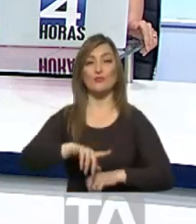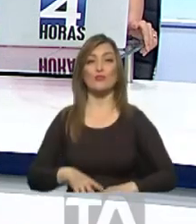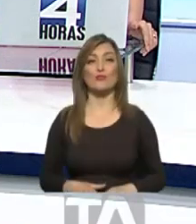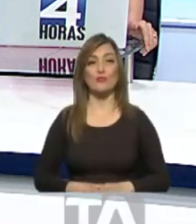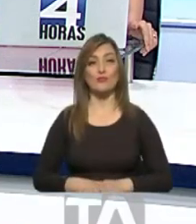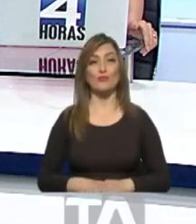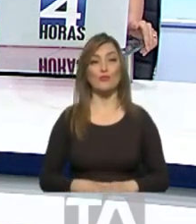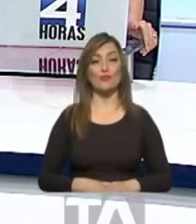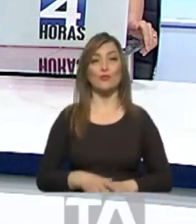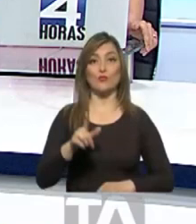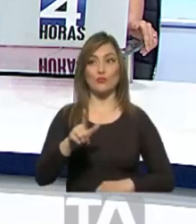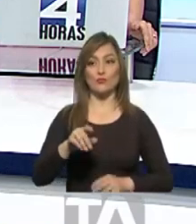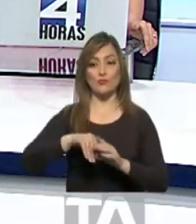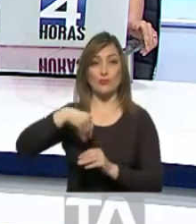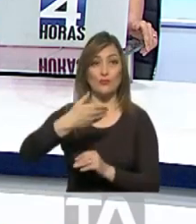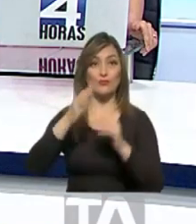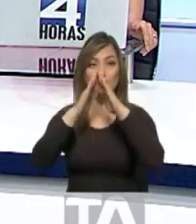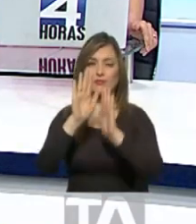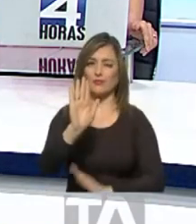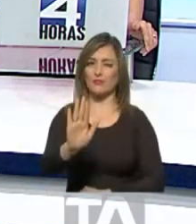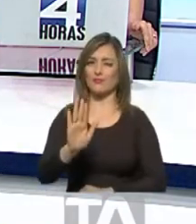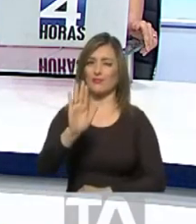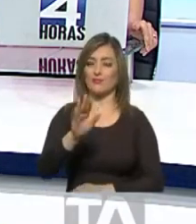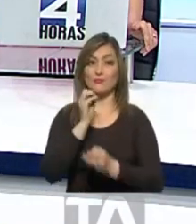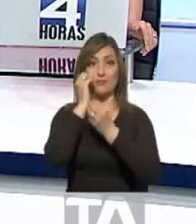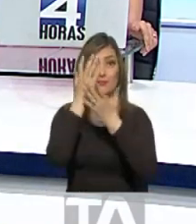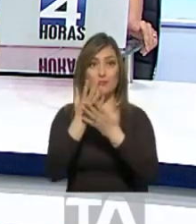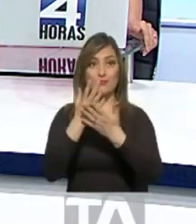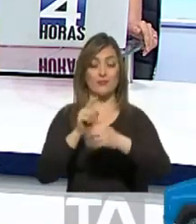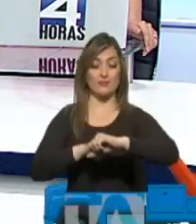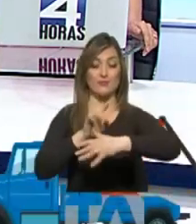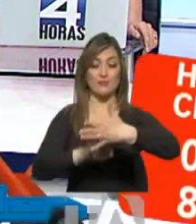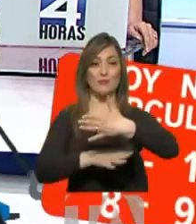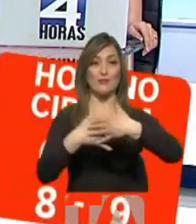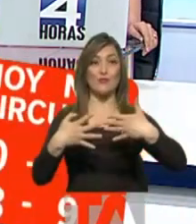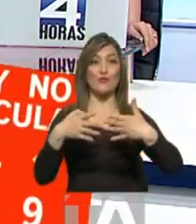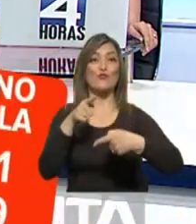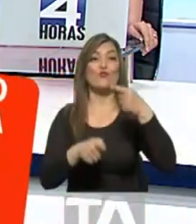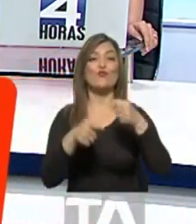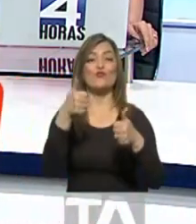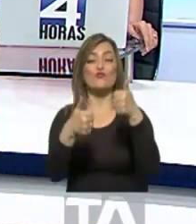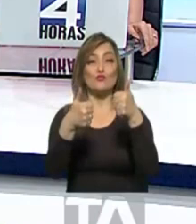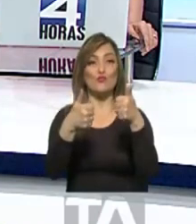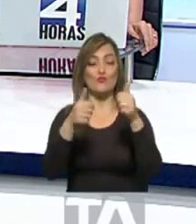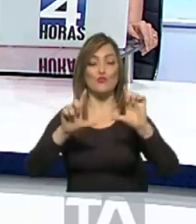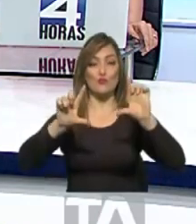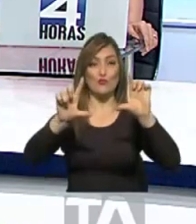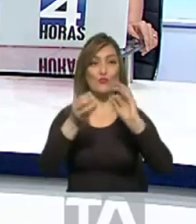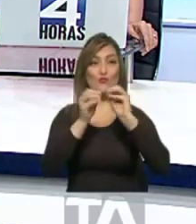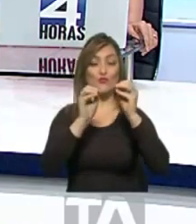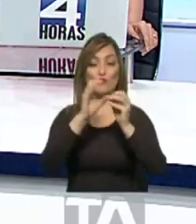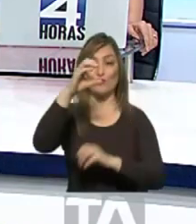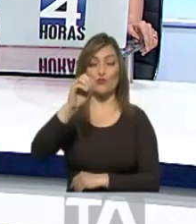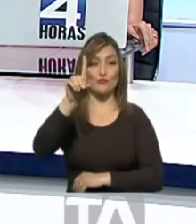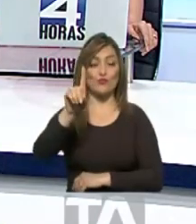7:59 de la mañana. Si está por salir de casa, espérese un segundito porque le vamos a informar que el día de hoy no pueden circular los vehículos cuyas placas terminan en